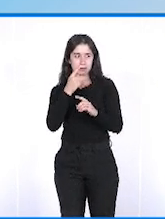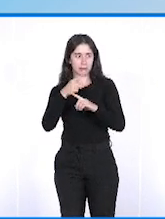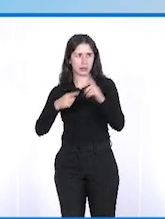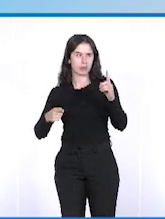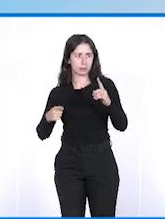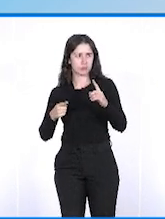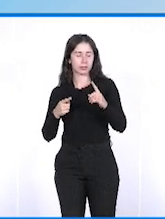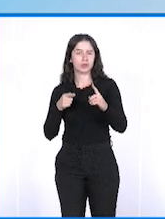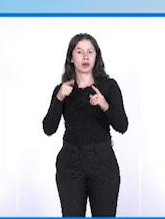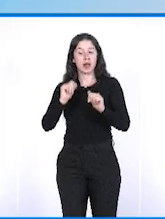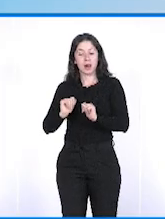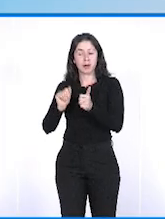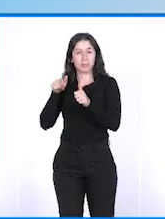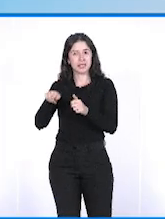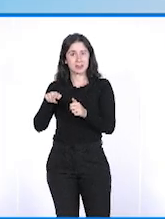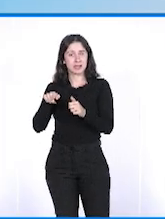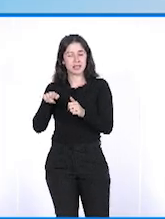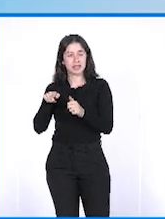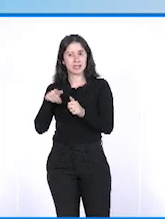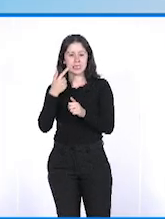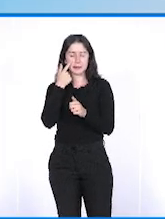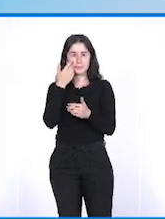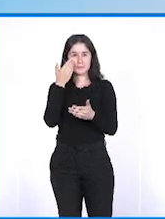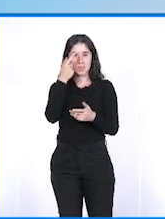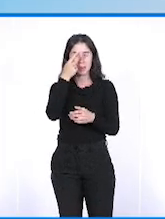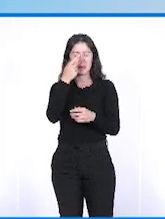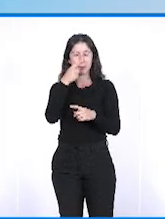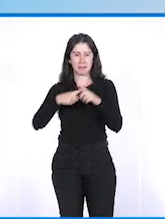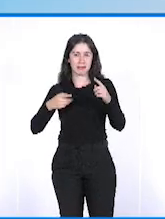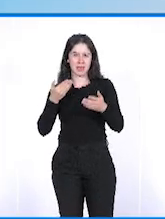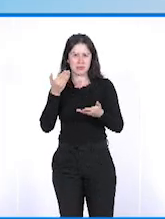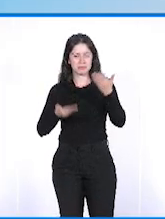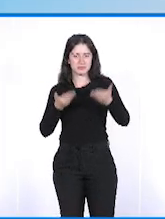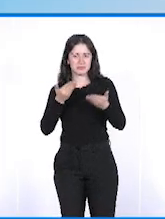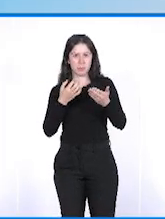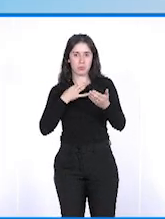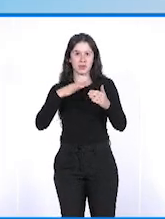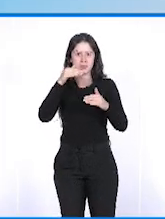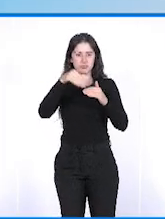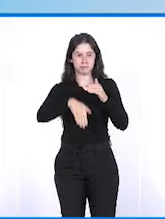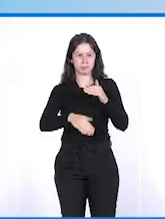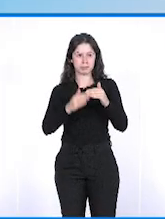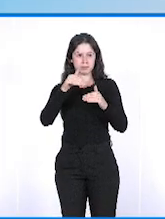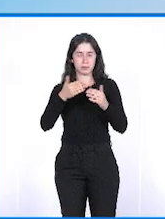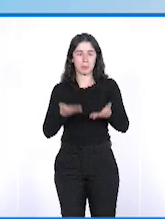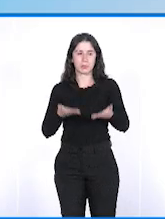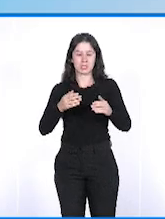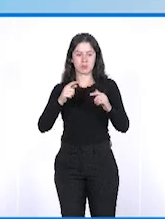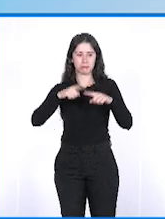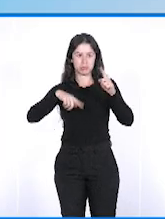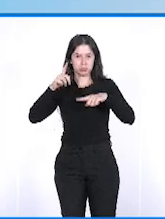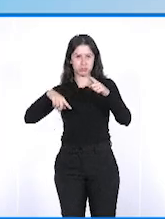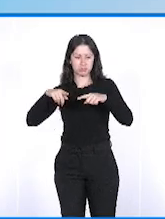de ahí veréis que el peso relativo de la media Eh pues va variando la la el inmueble y la alimentación tienen un